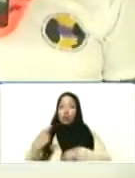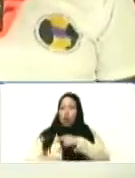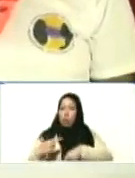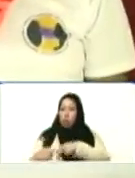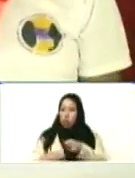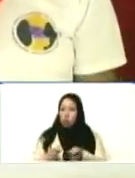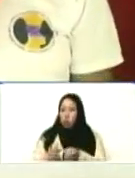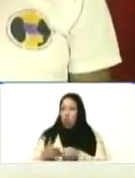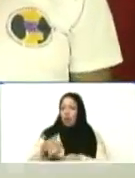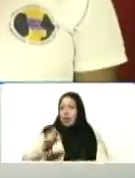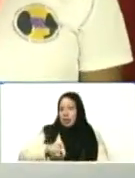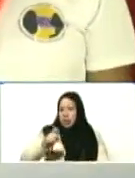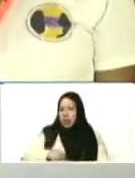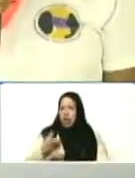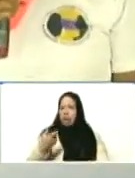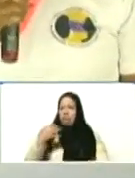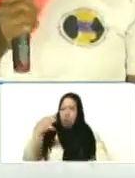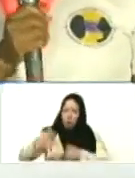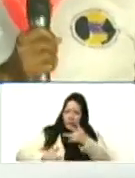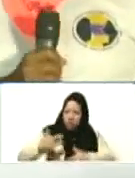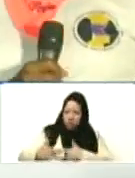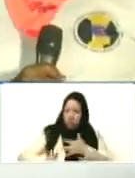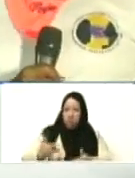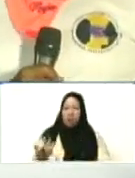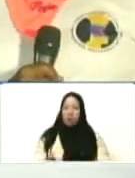los socialistas.